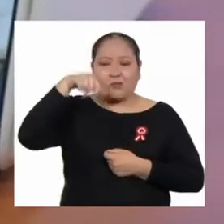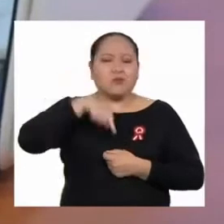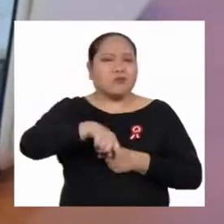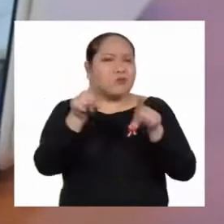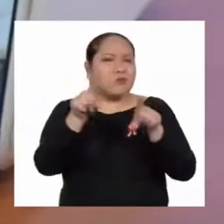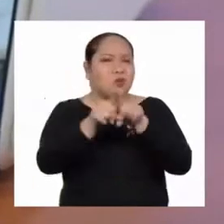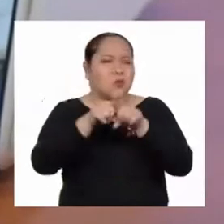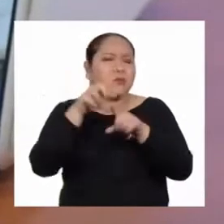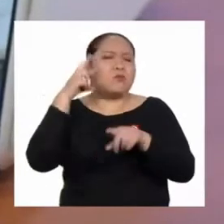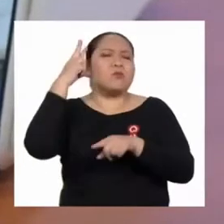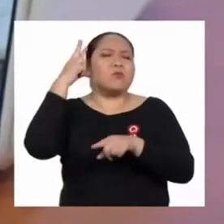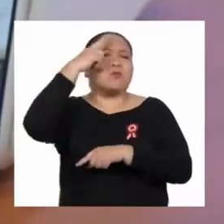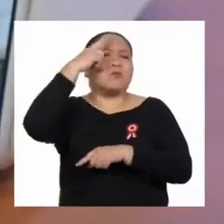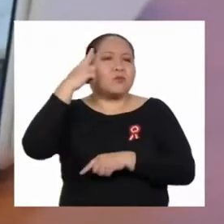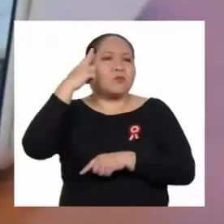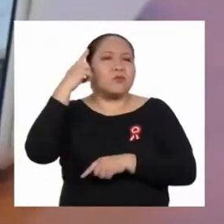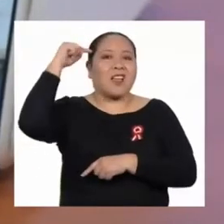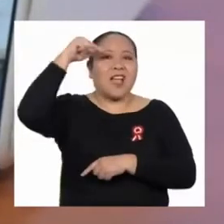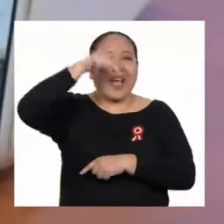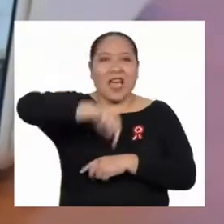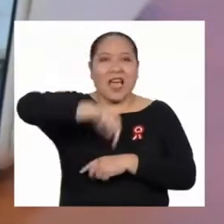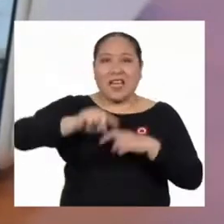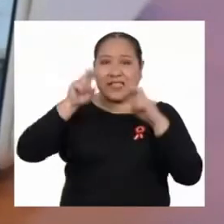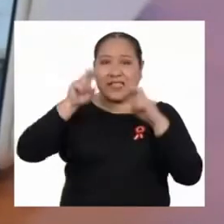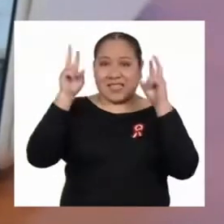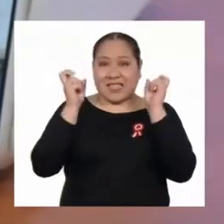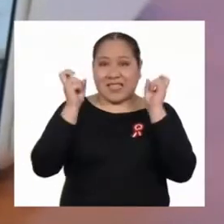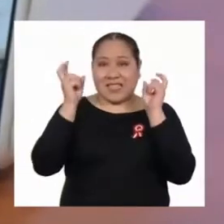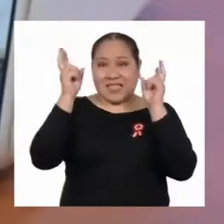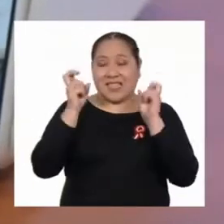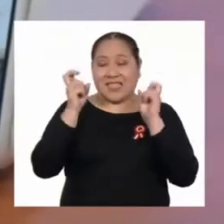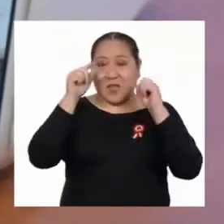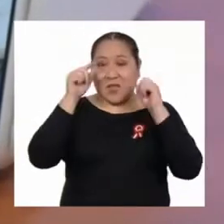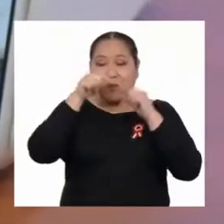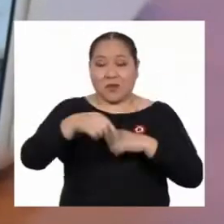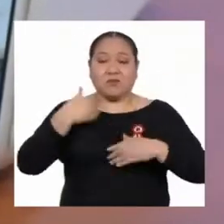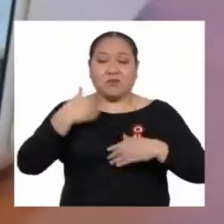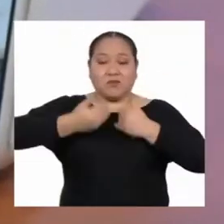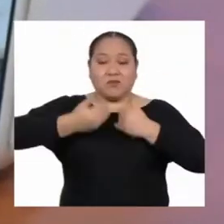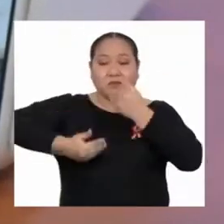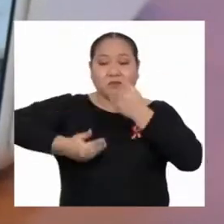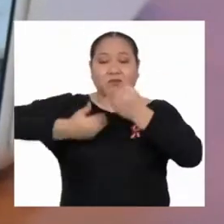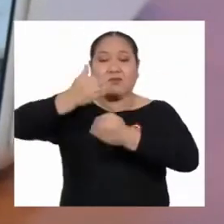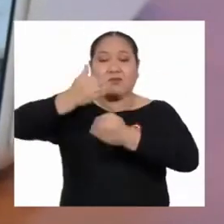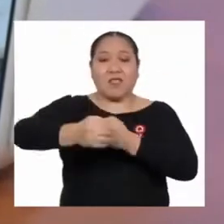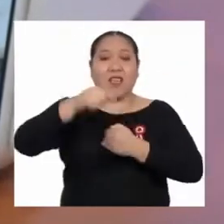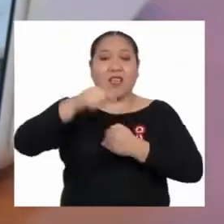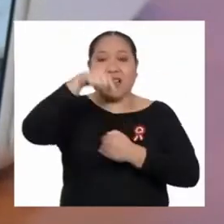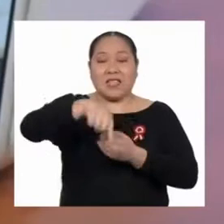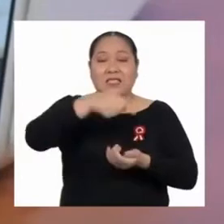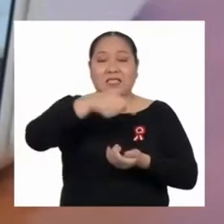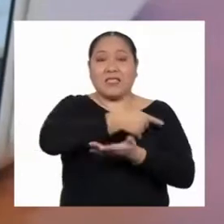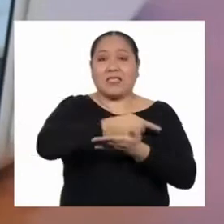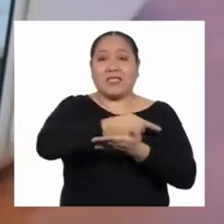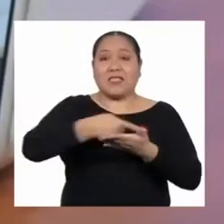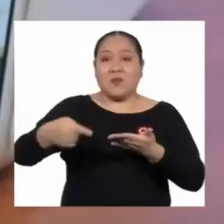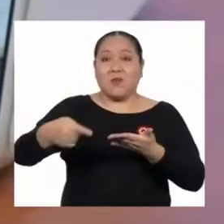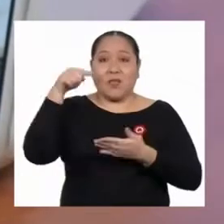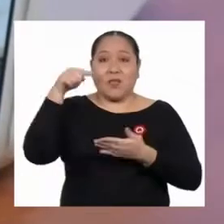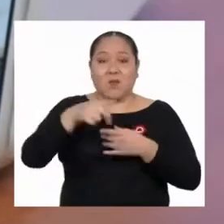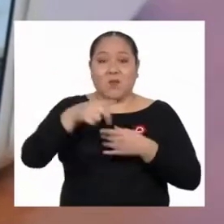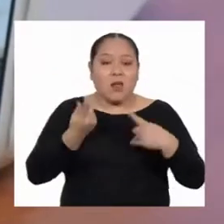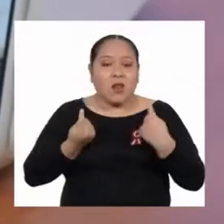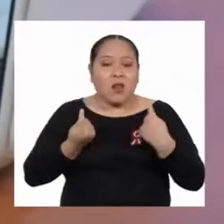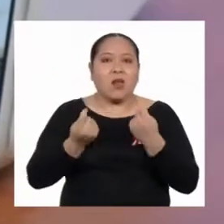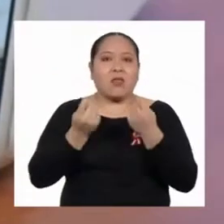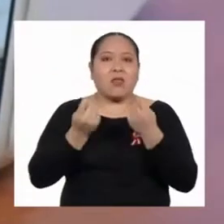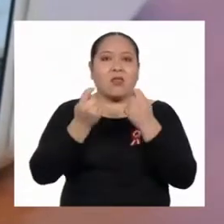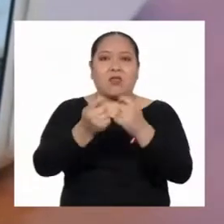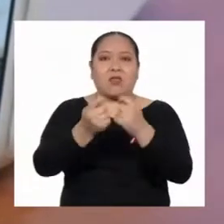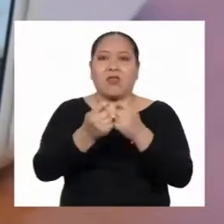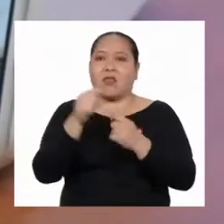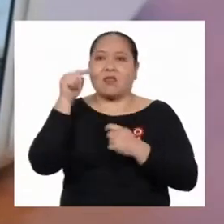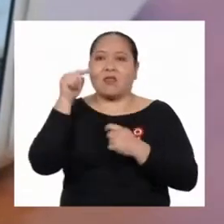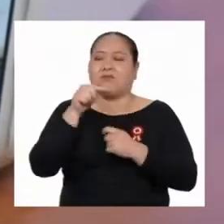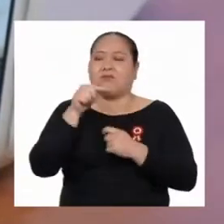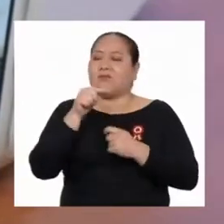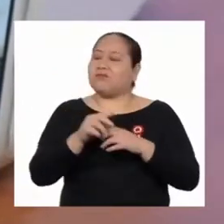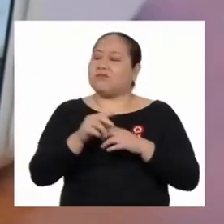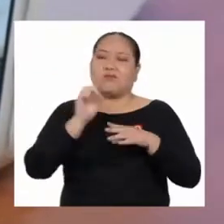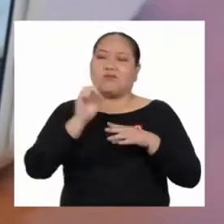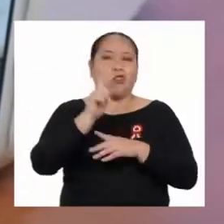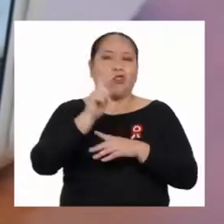reflexionar en torno a este tema que venimos desarrollando en esta semana para tratar de acabar con